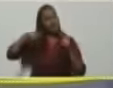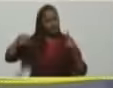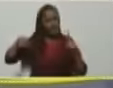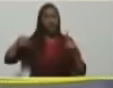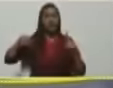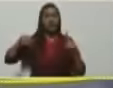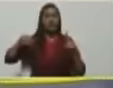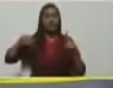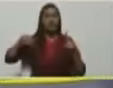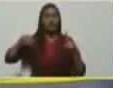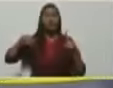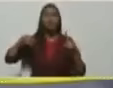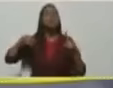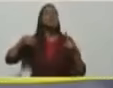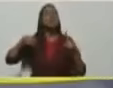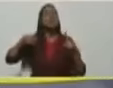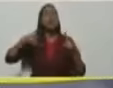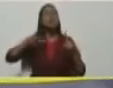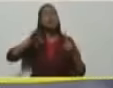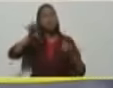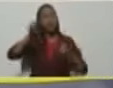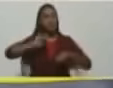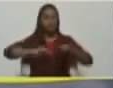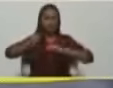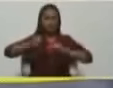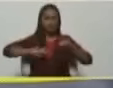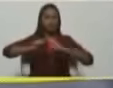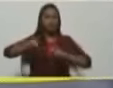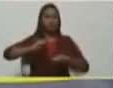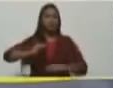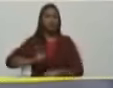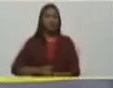Energéticas de la República de Trinidad y Tobago.